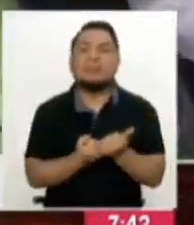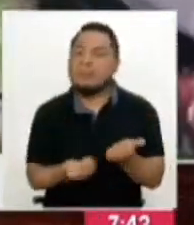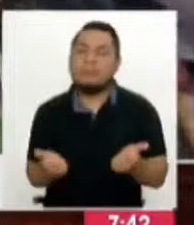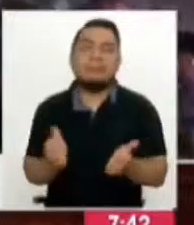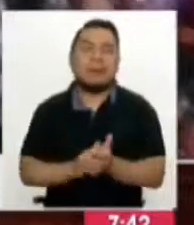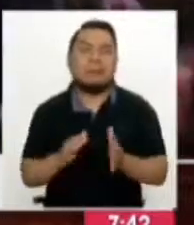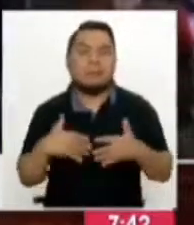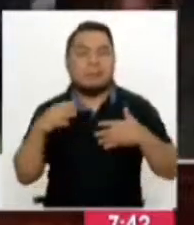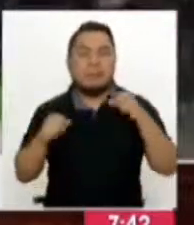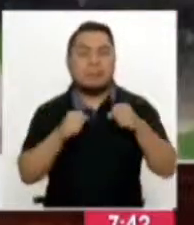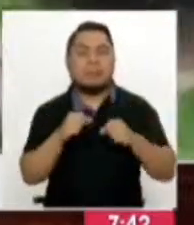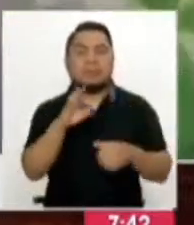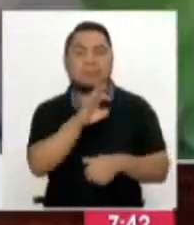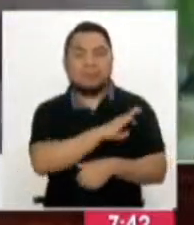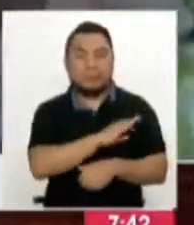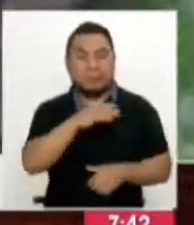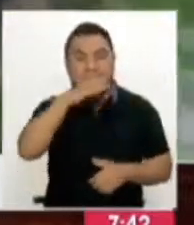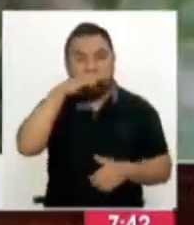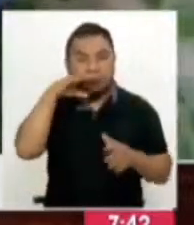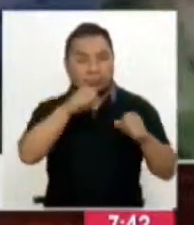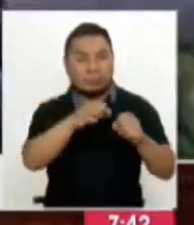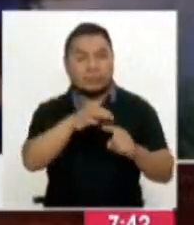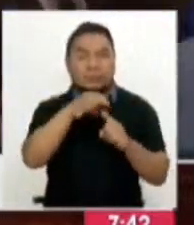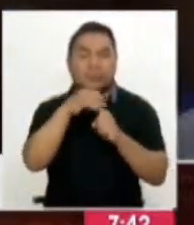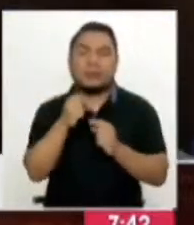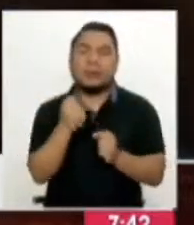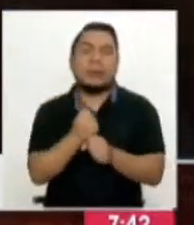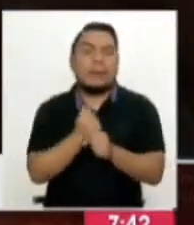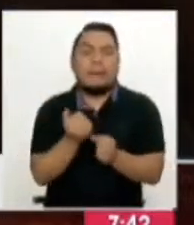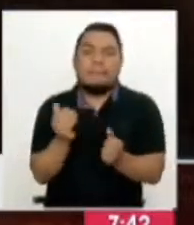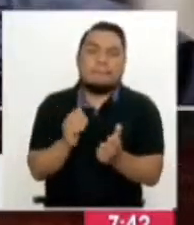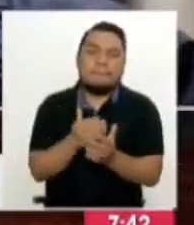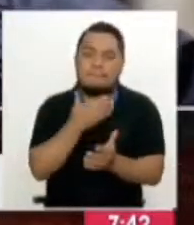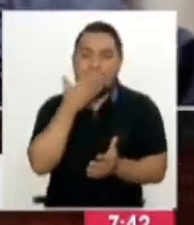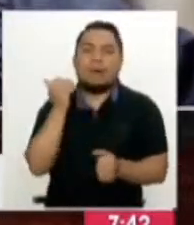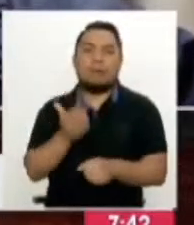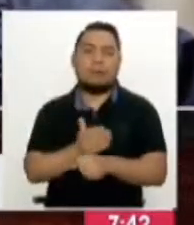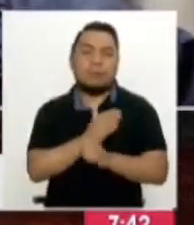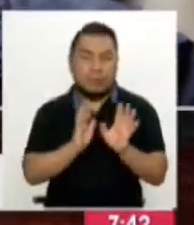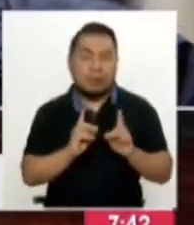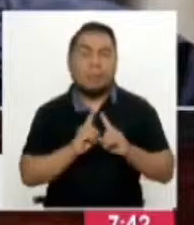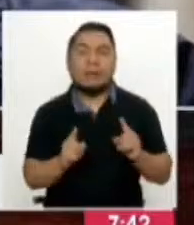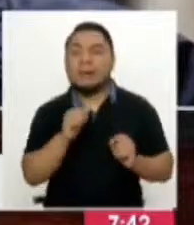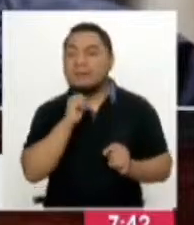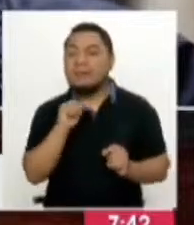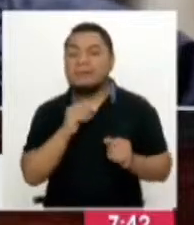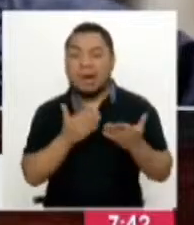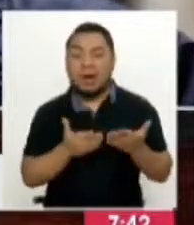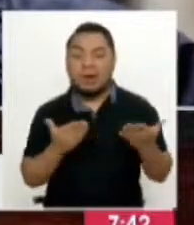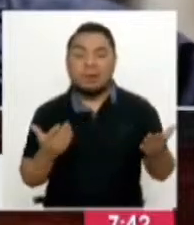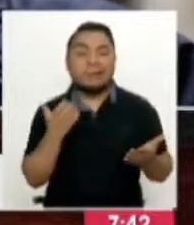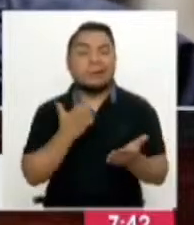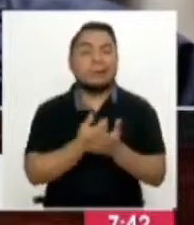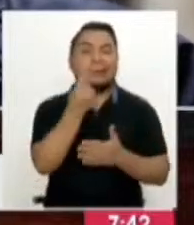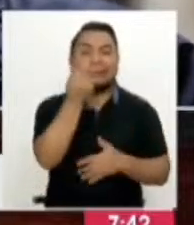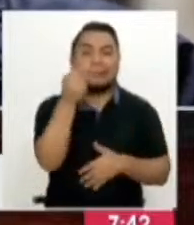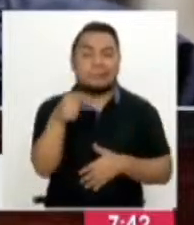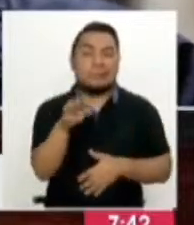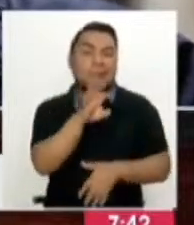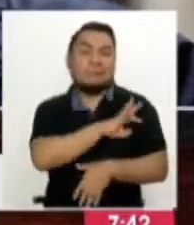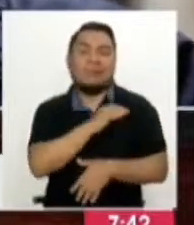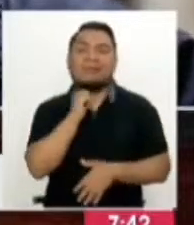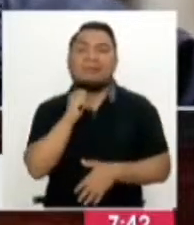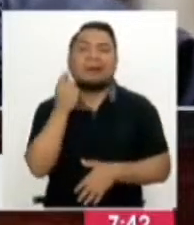de antidrogas, a fin de hacer un trabajo mucho más eficiente. Sin embargo, pese a la falta de recursos económicos que tiene el